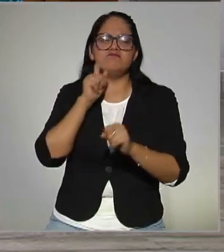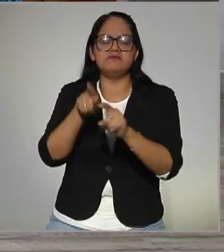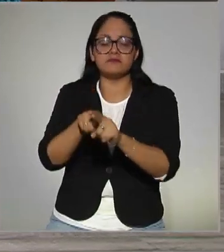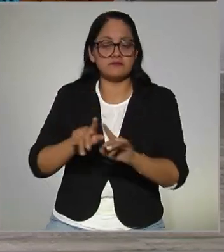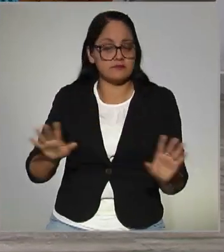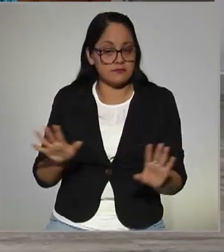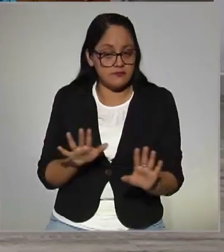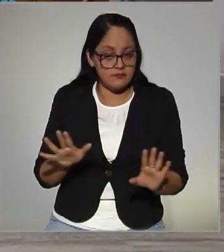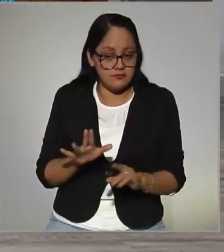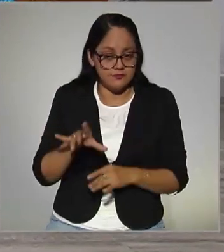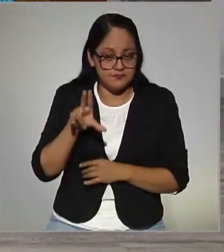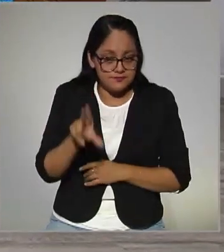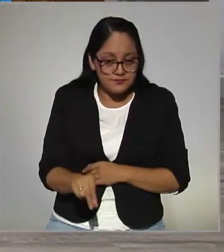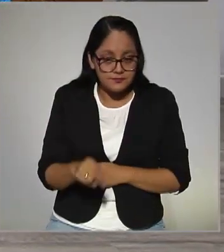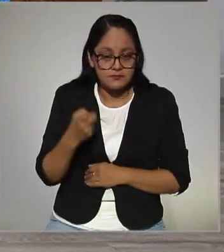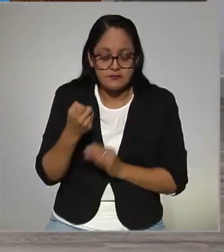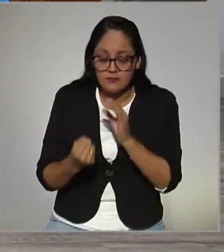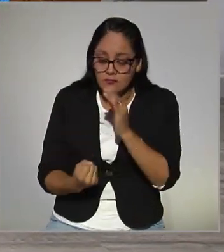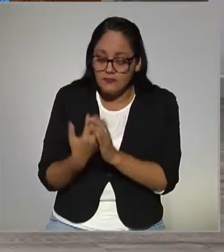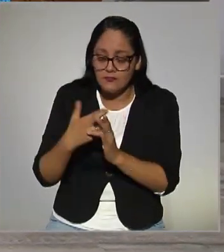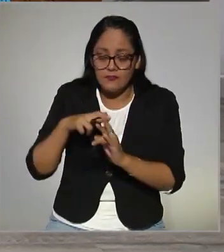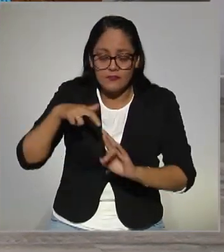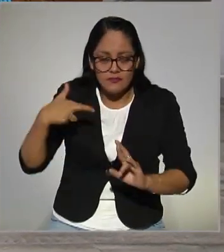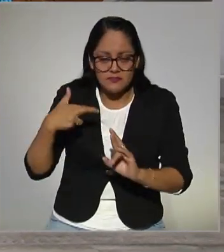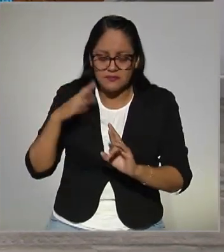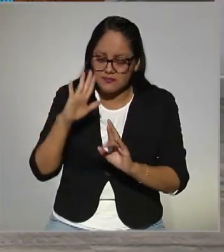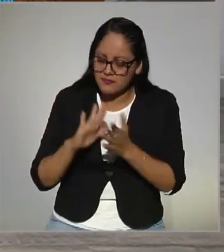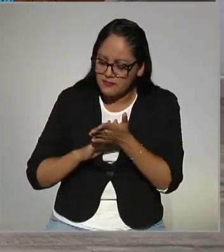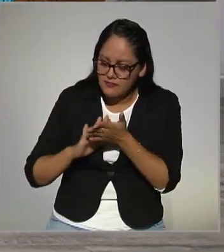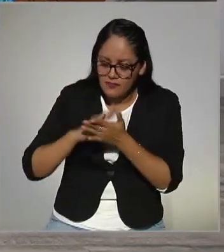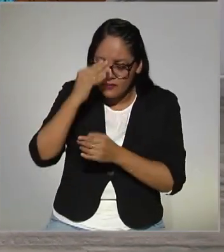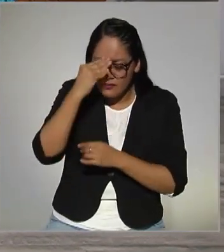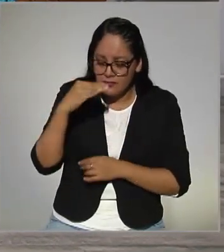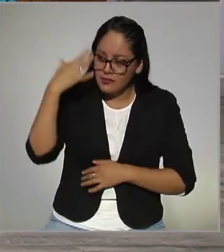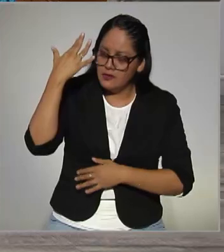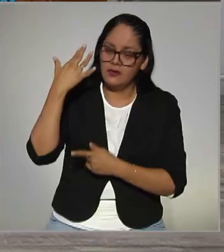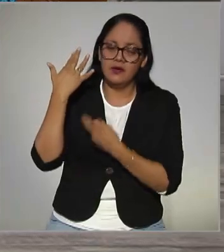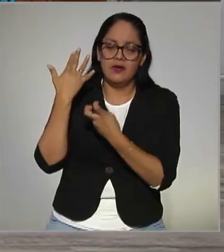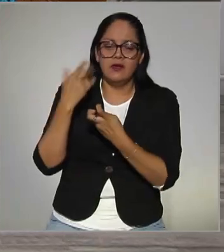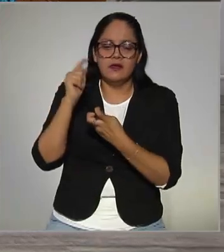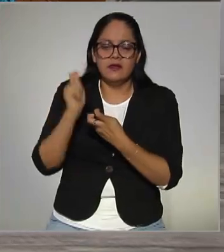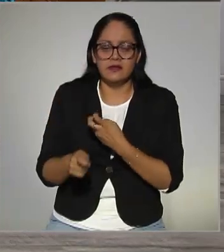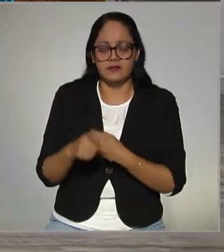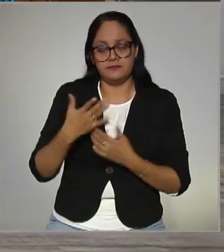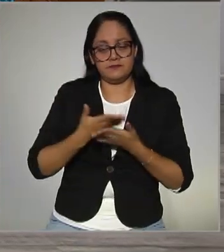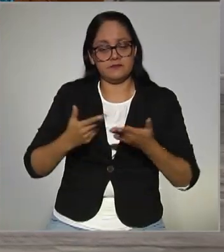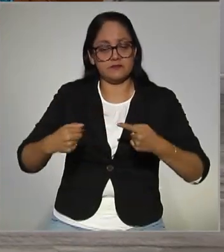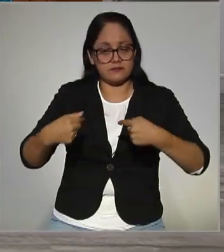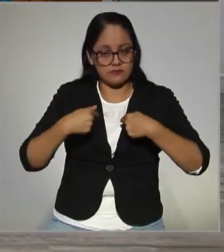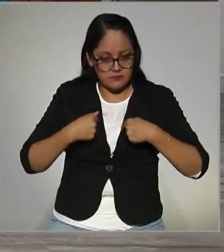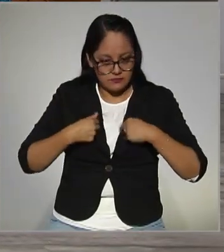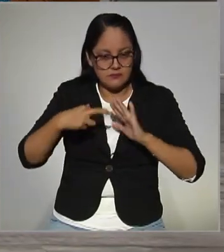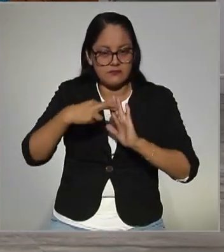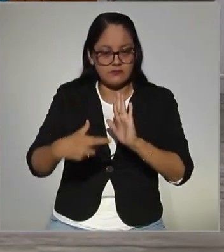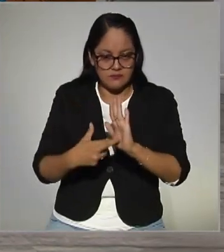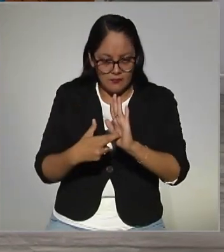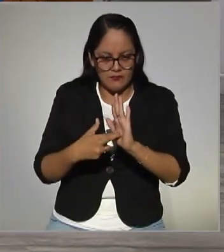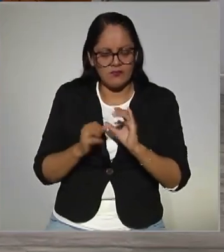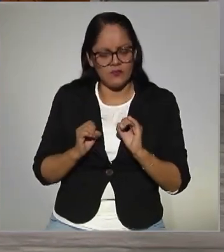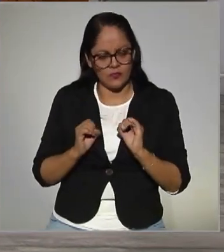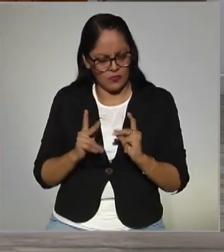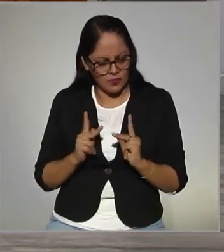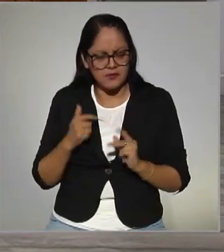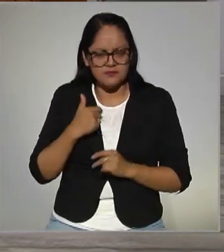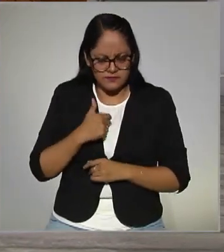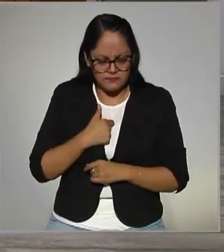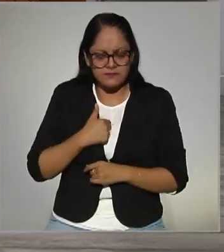nuevo perdón, esta nueva relación, este borrón y cuenta nueva va dirigido a que tú pongas las reglas de ese juego, a que, ok, voy